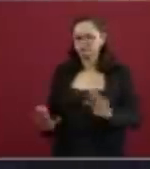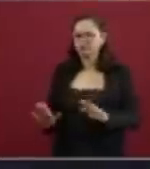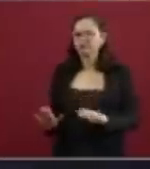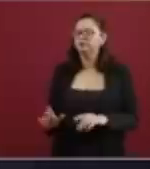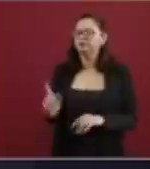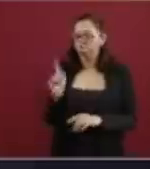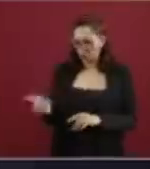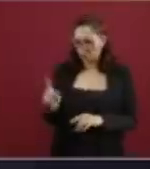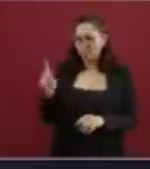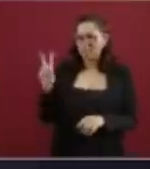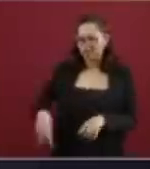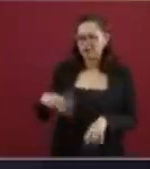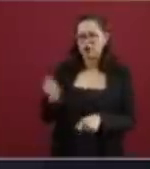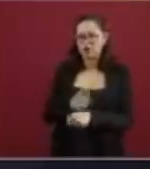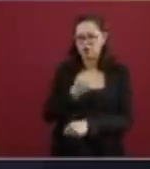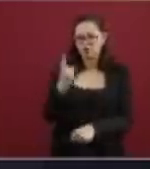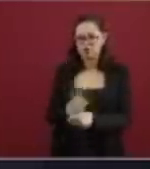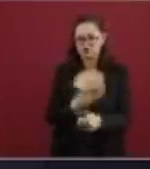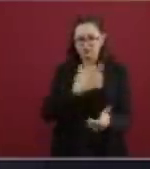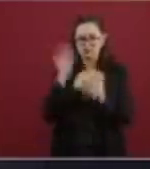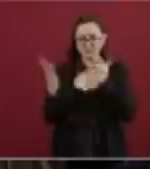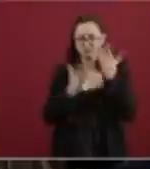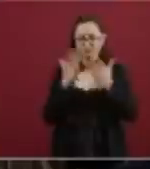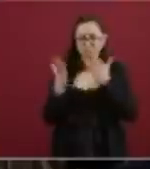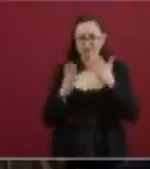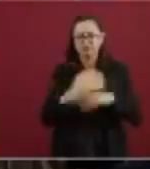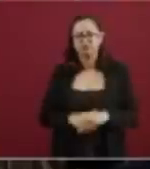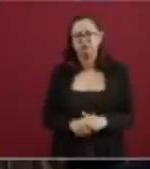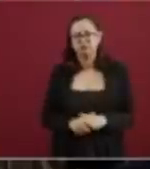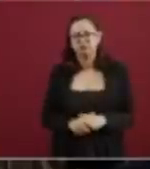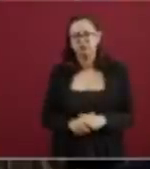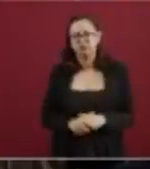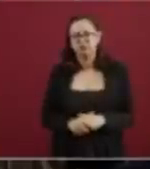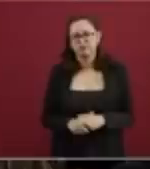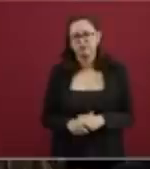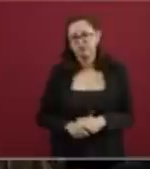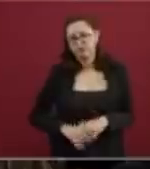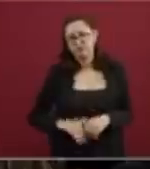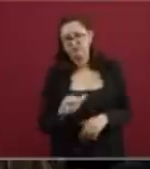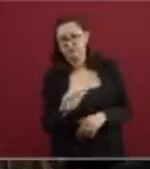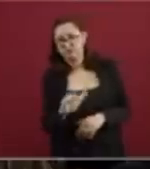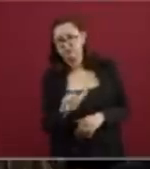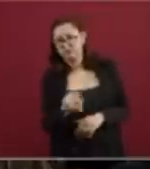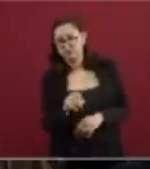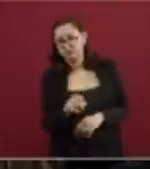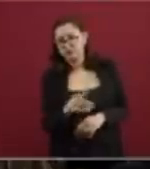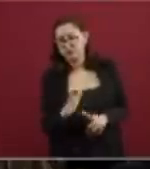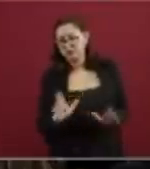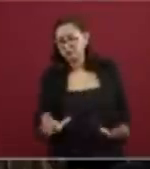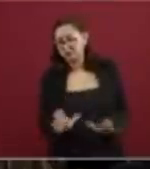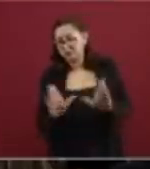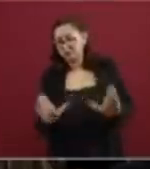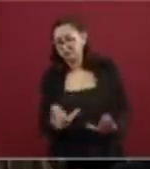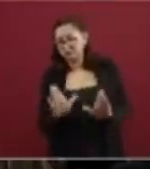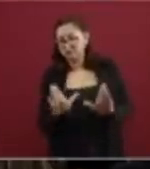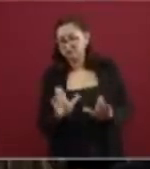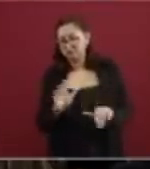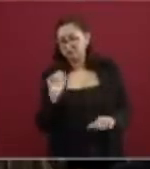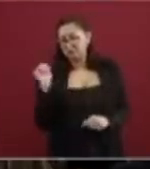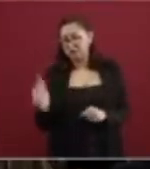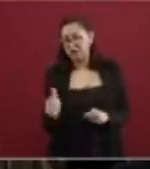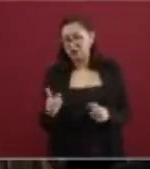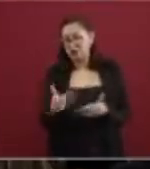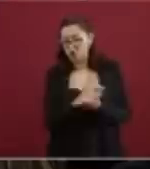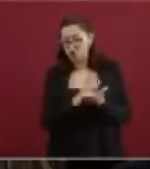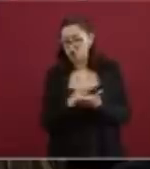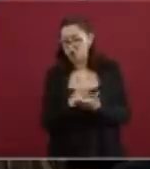vas a tener oportunidad de estudio. Pero entonces el Poder Ejecutivo no va a impulsar medidas para legalizar algunas drogas